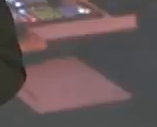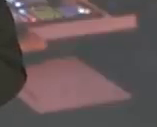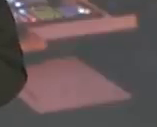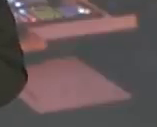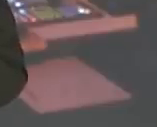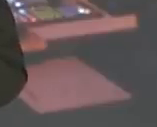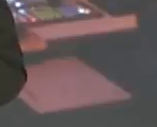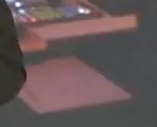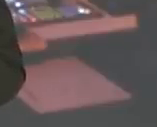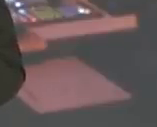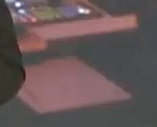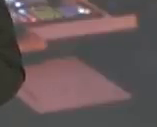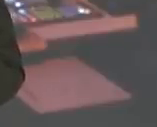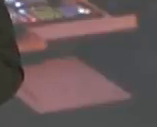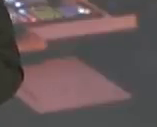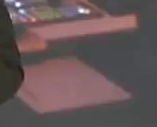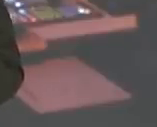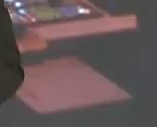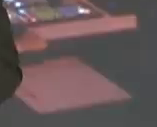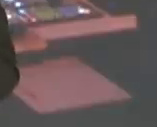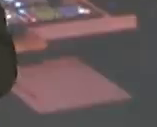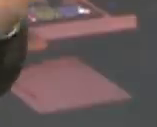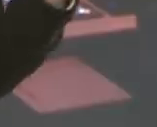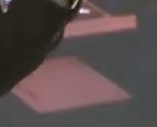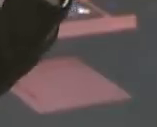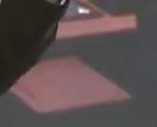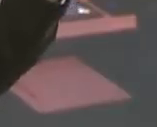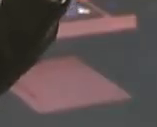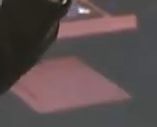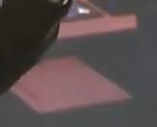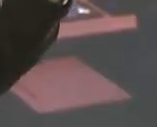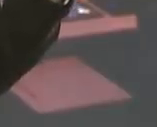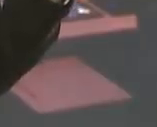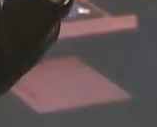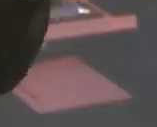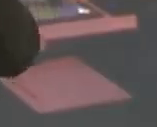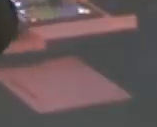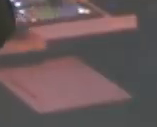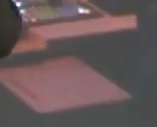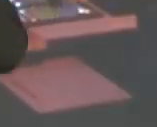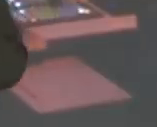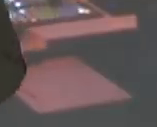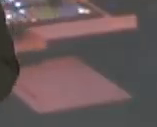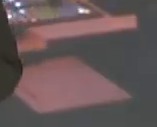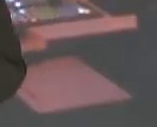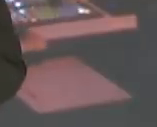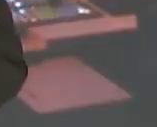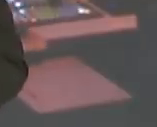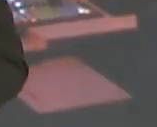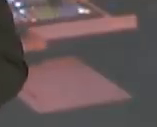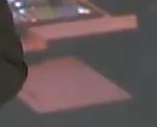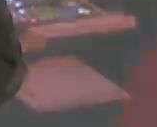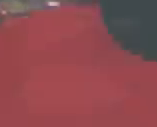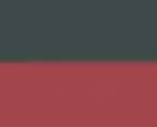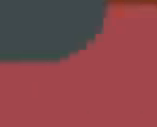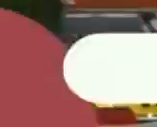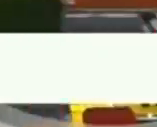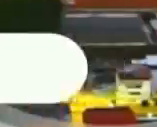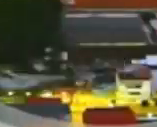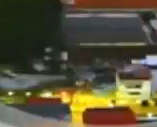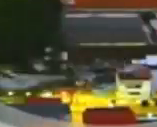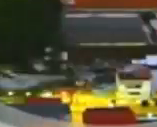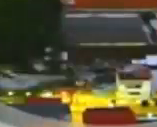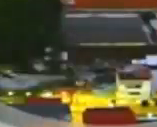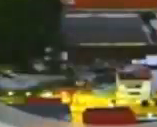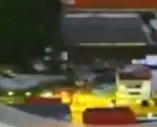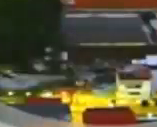de la República, Delcy Rodríguez, que se une a 360 y nos da información de último minuto. Vicepresidenta, la escuchamos. Muy buenas noches,